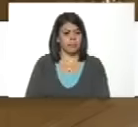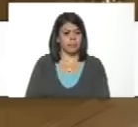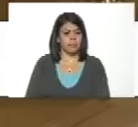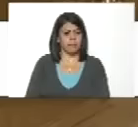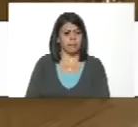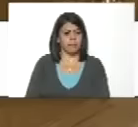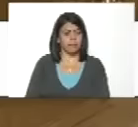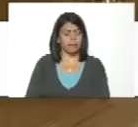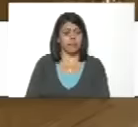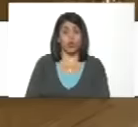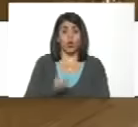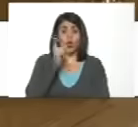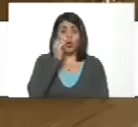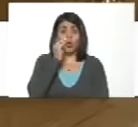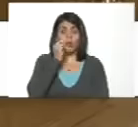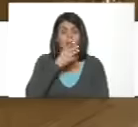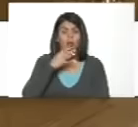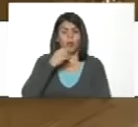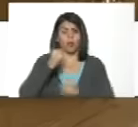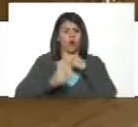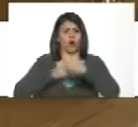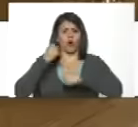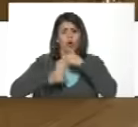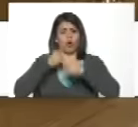un muchacho corriendo por la calle,